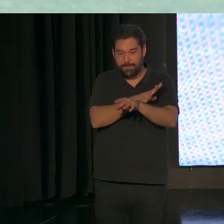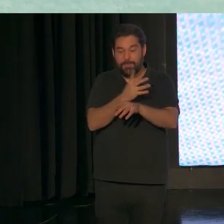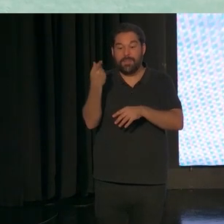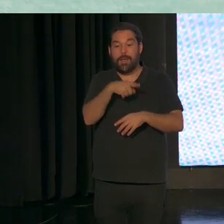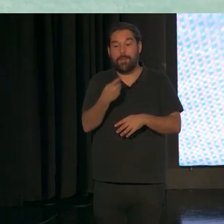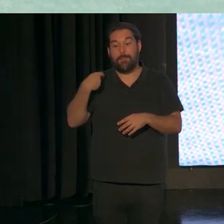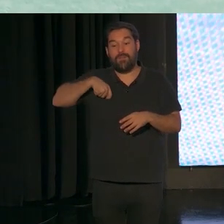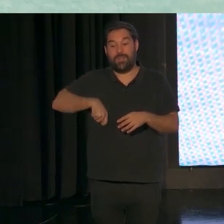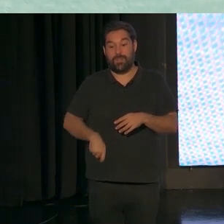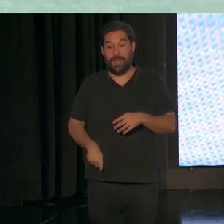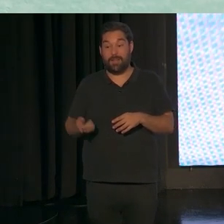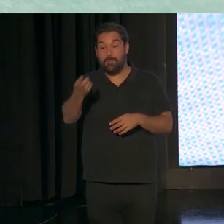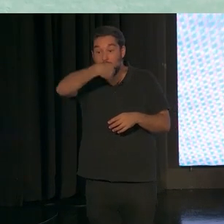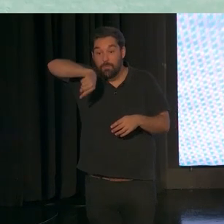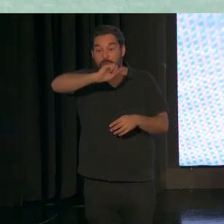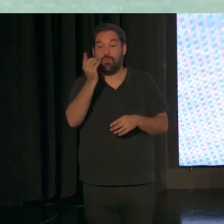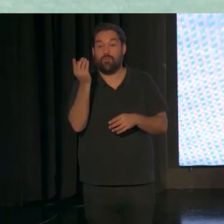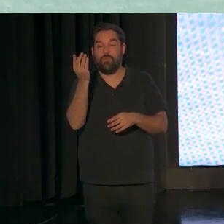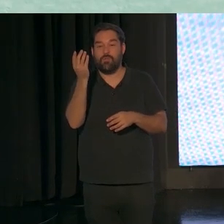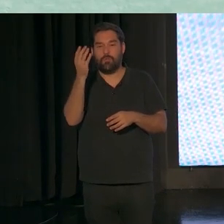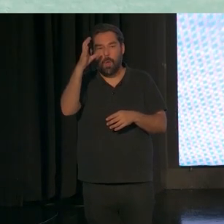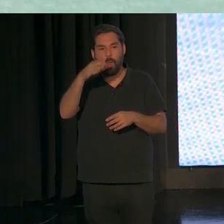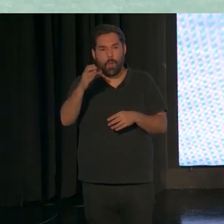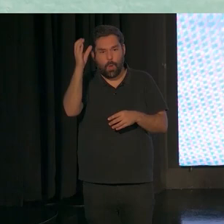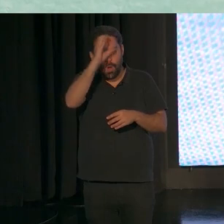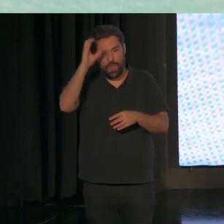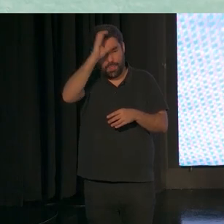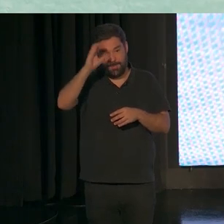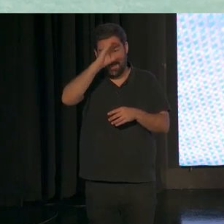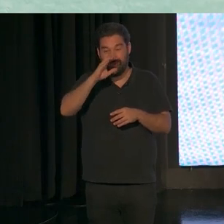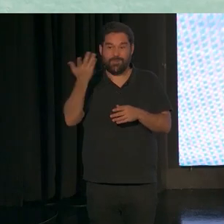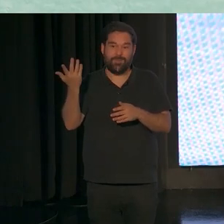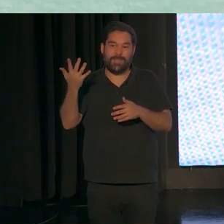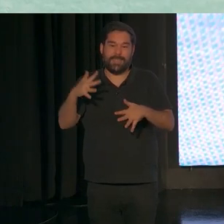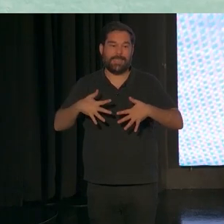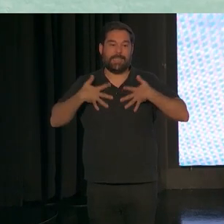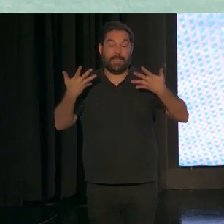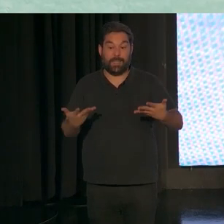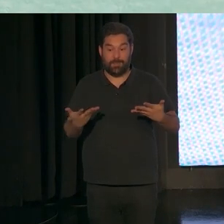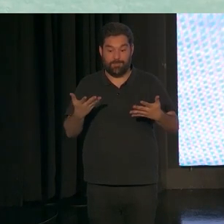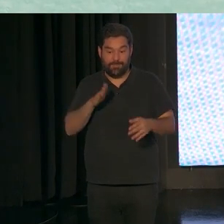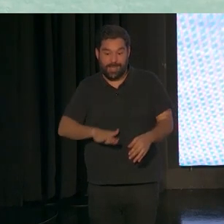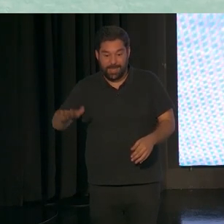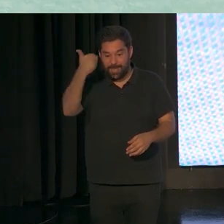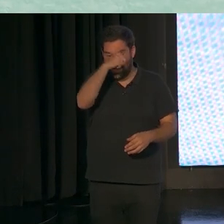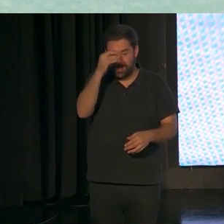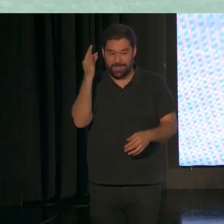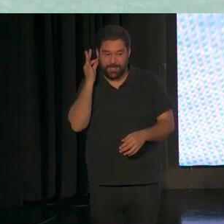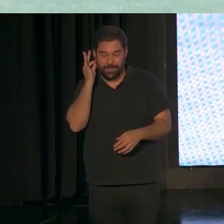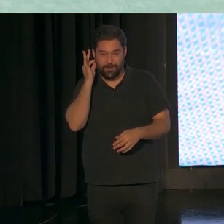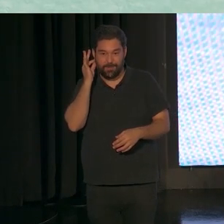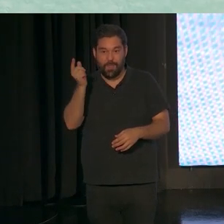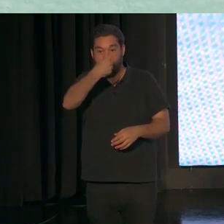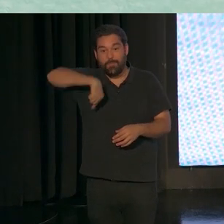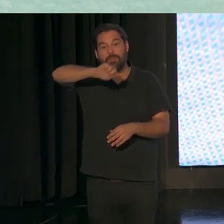de estos servicios los que tenéis conocimientos del comportamiento de la de las reacciones de estos pequeños es decir es decir sois un recurso